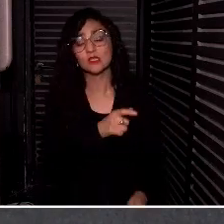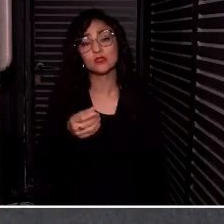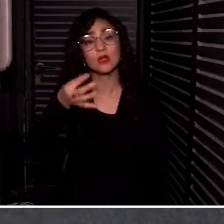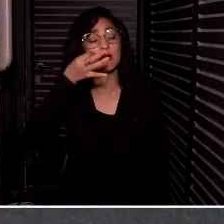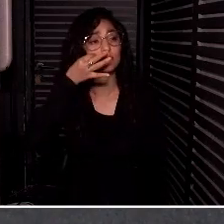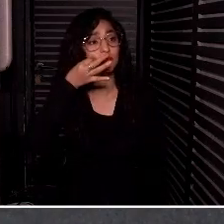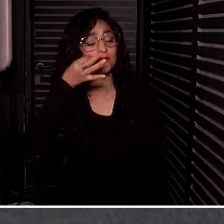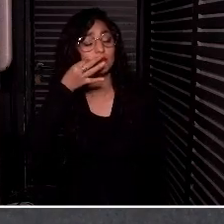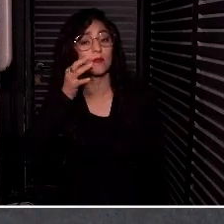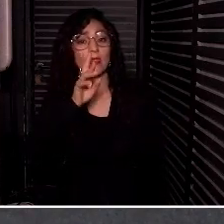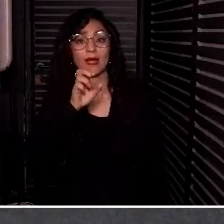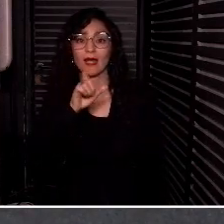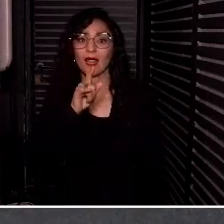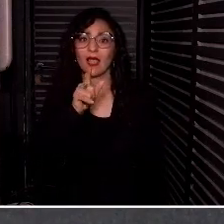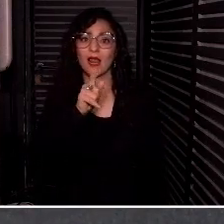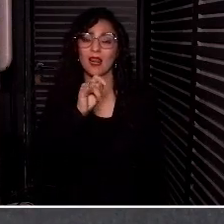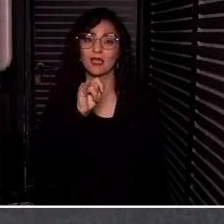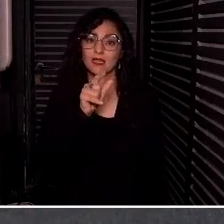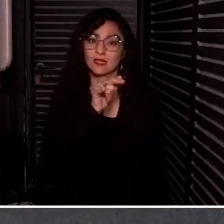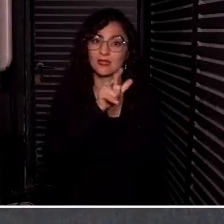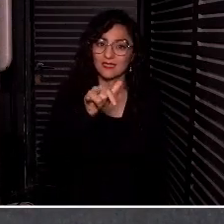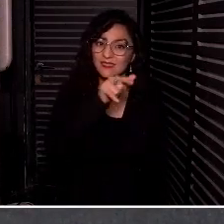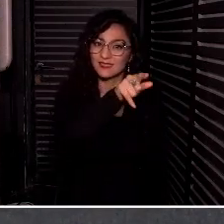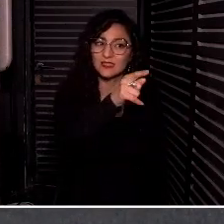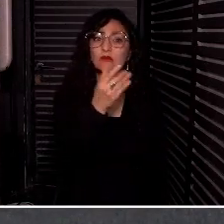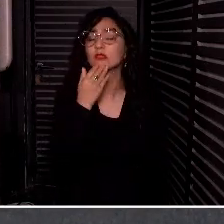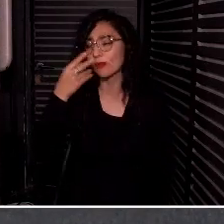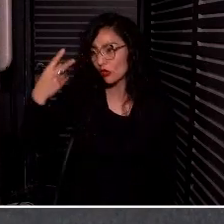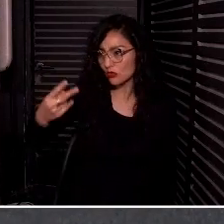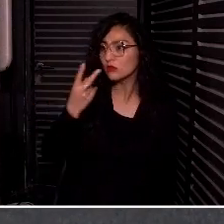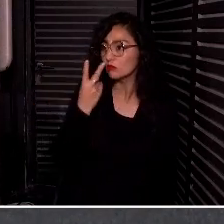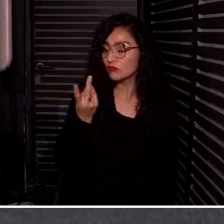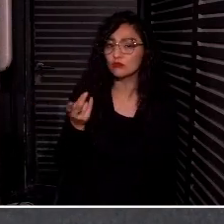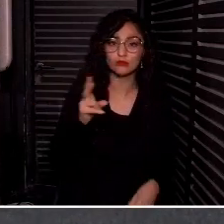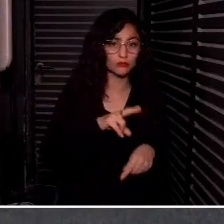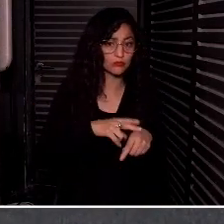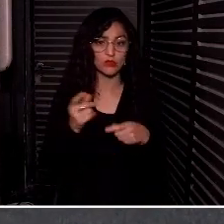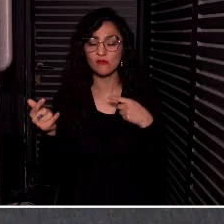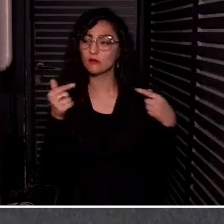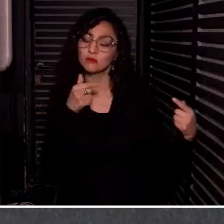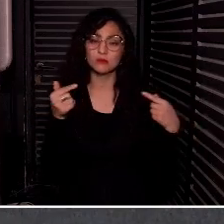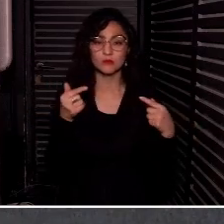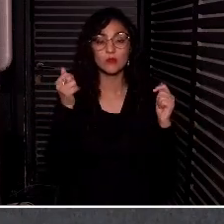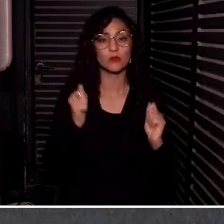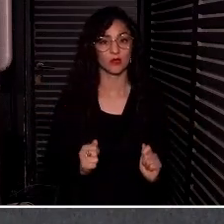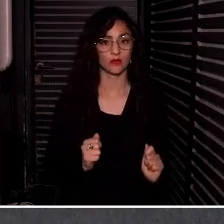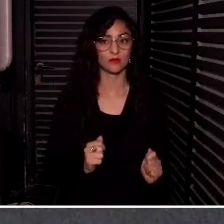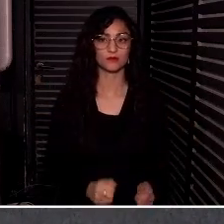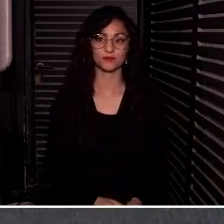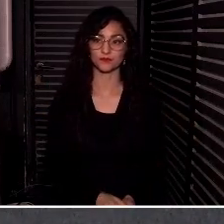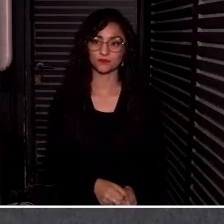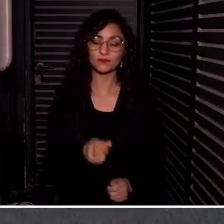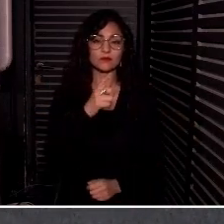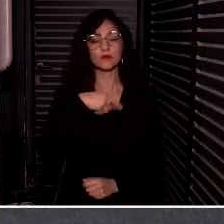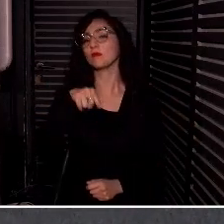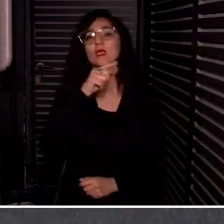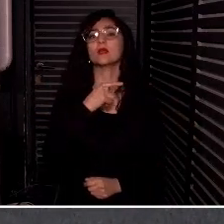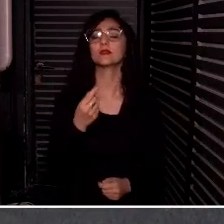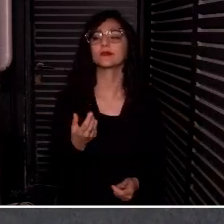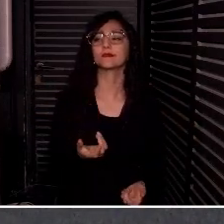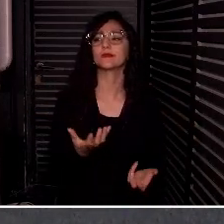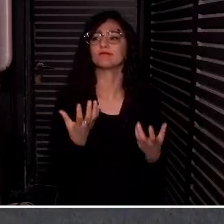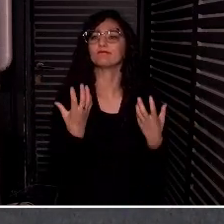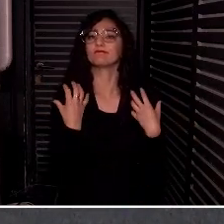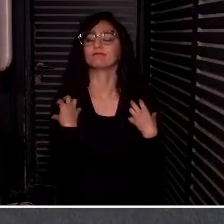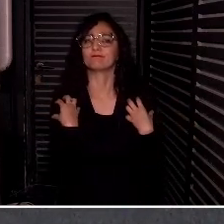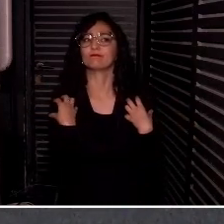noticiario televisivo y también puede haber un debate Sí entonces o sea quitarle como el peso a que Hay